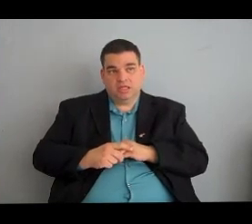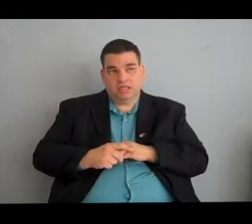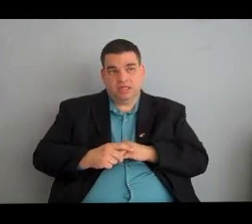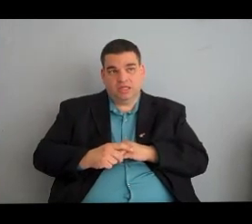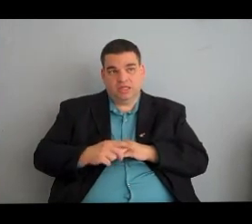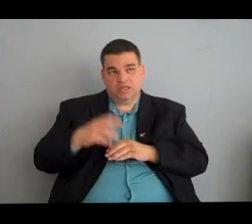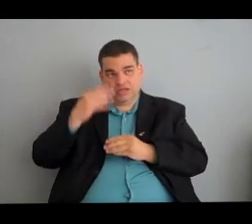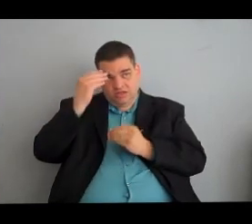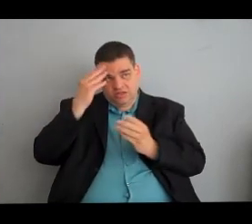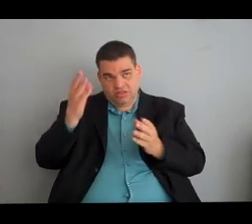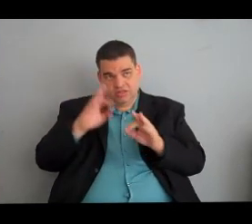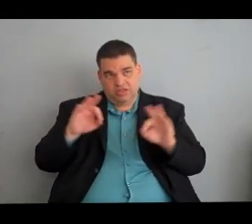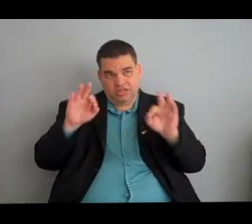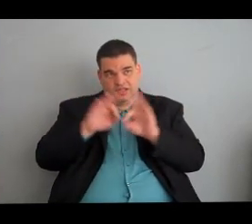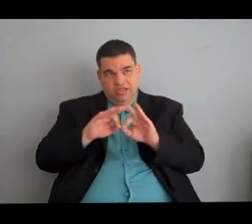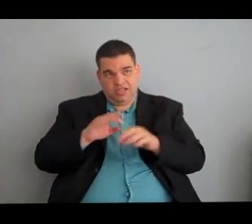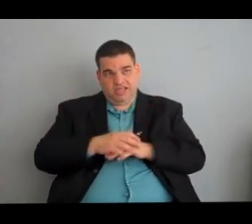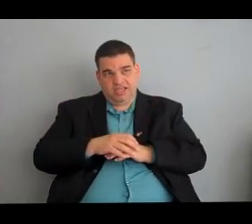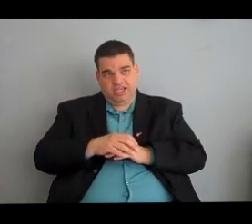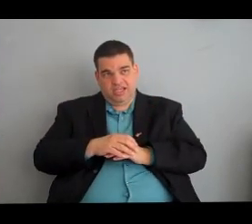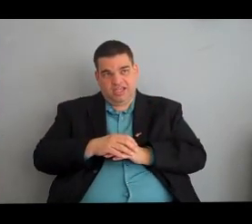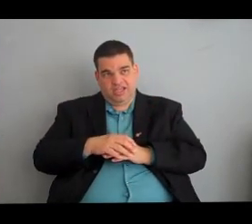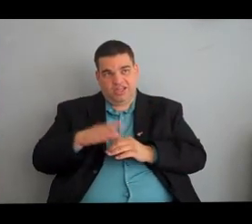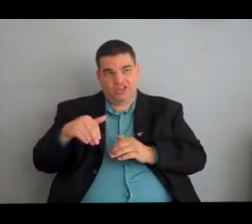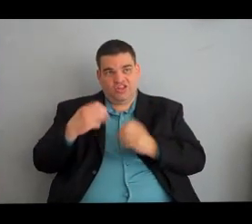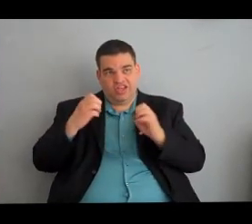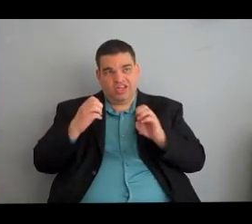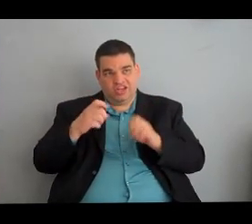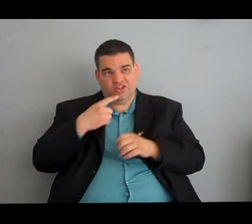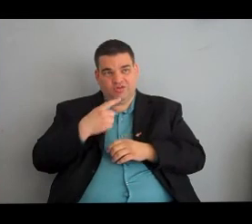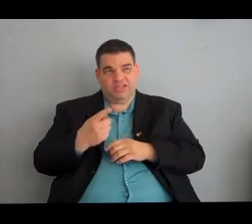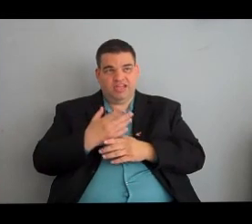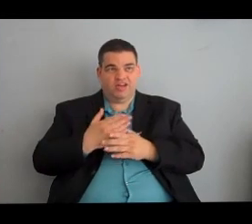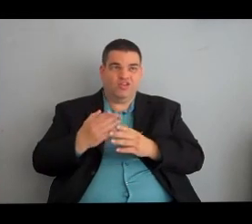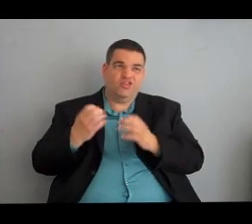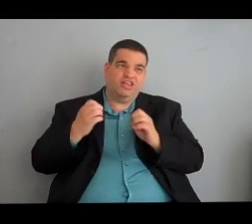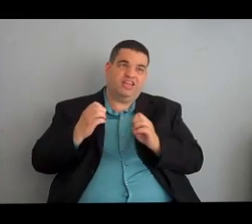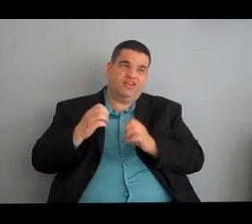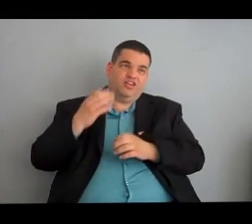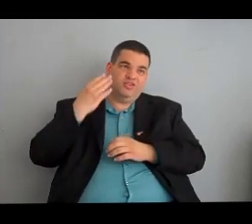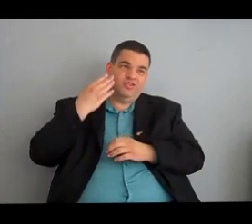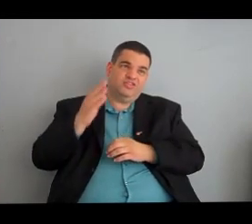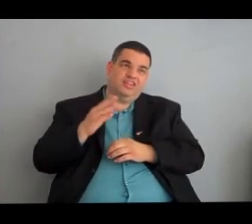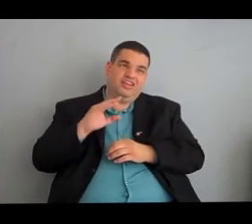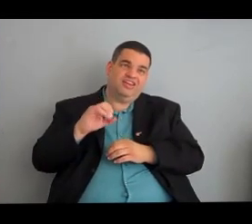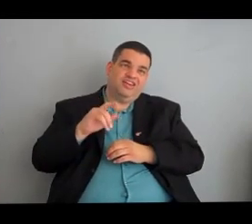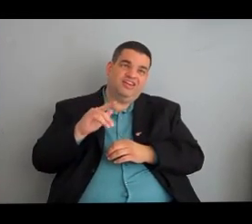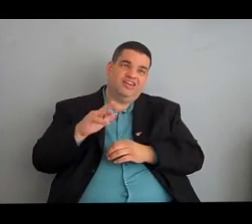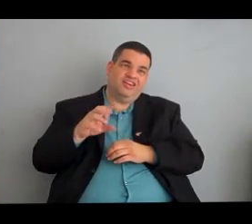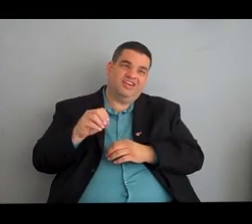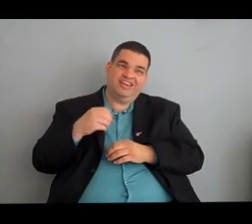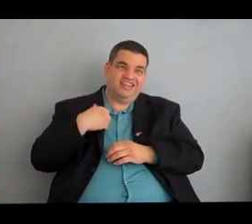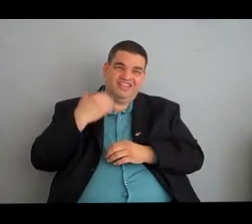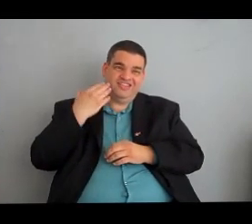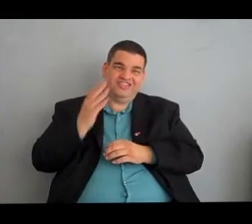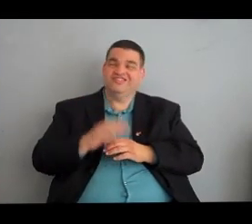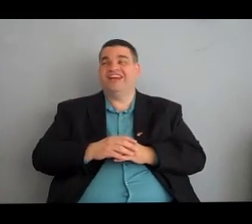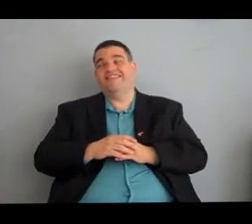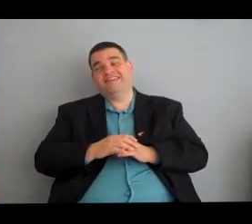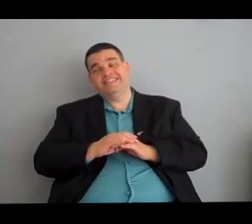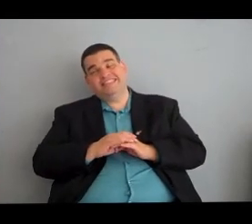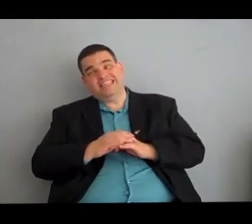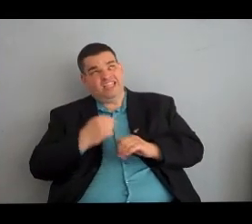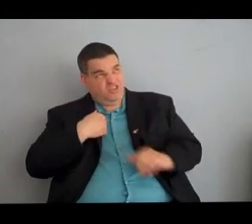estoy en enero, pero te voy a decir algo de enero. Que tú no sabes, Joselo. Que yo no sé. Que tú no sabes.